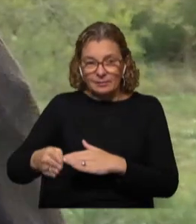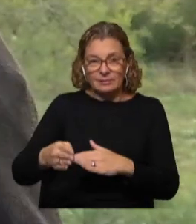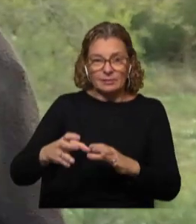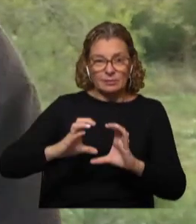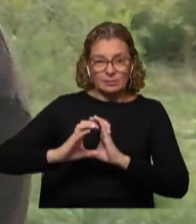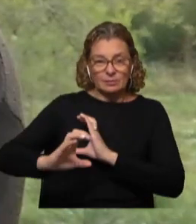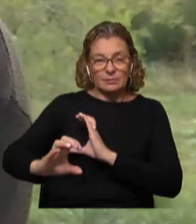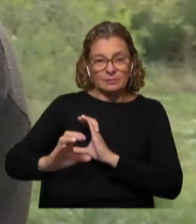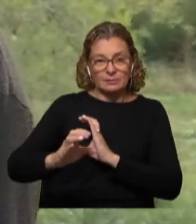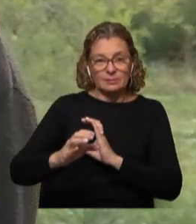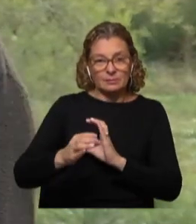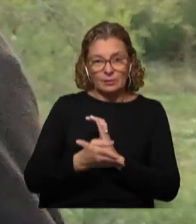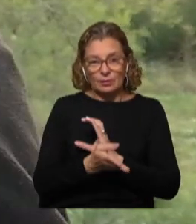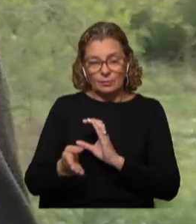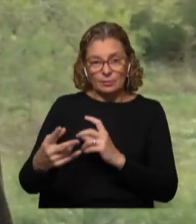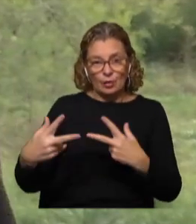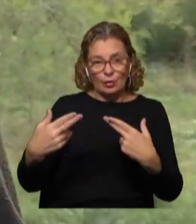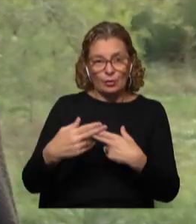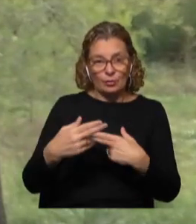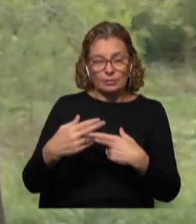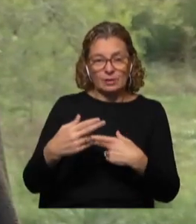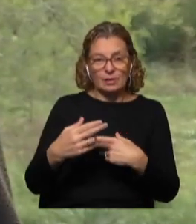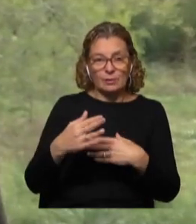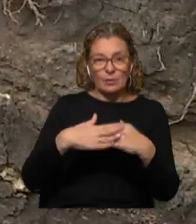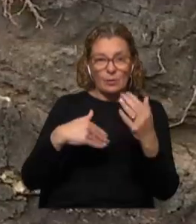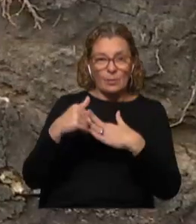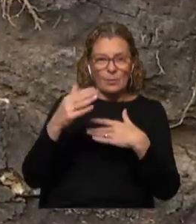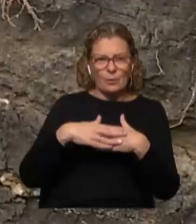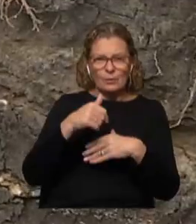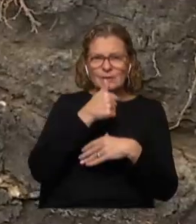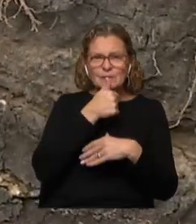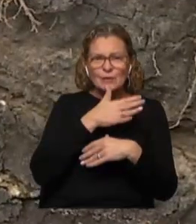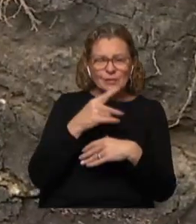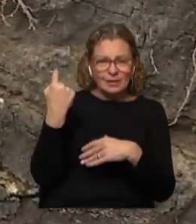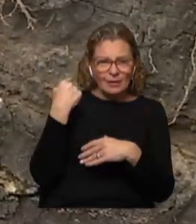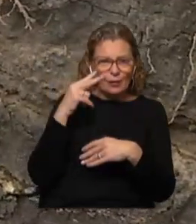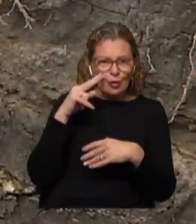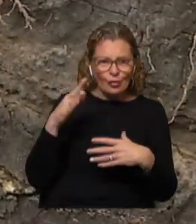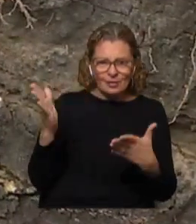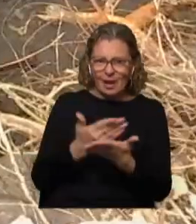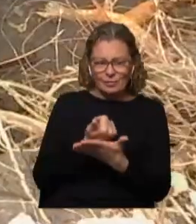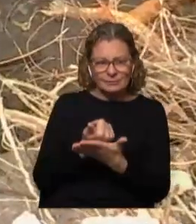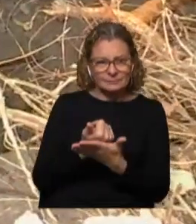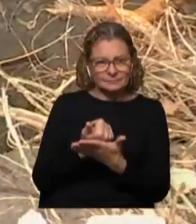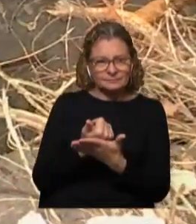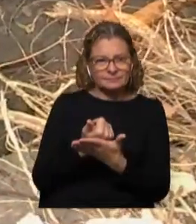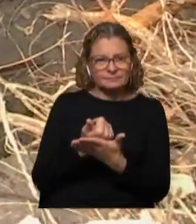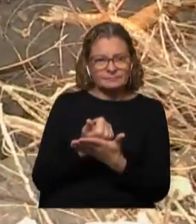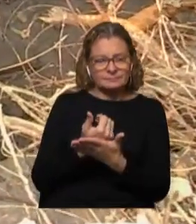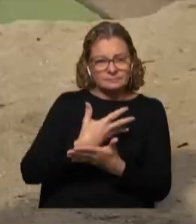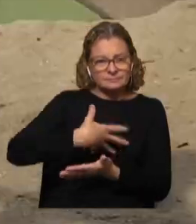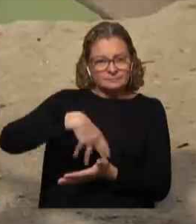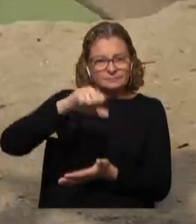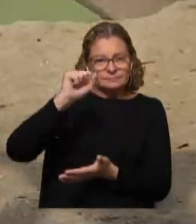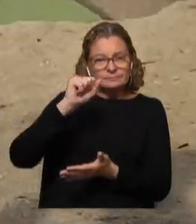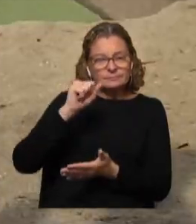Que desviaron el arroyo, cortaron el muro histórico que ven acá atrás, que es de la represa, y canalizan para ahí y se la llevan de ahí. Toda